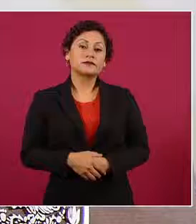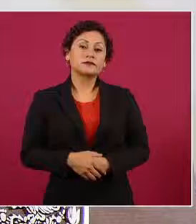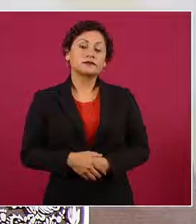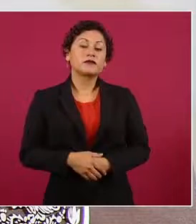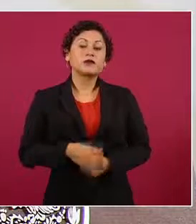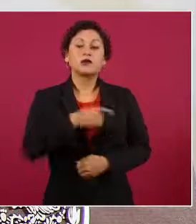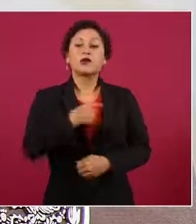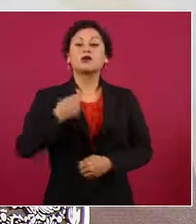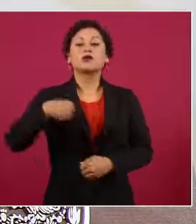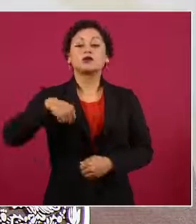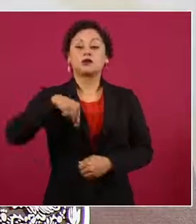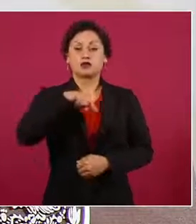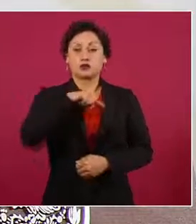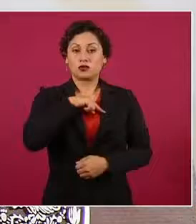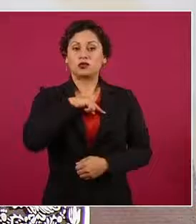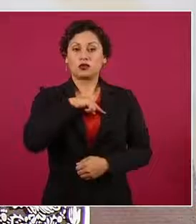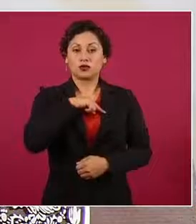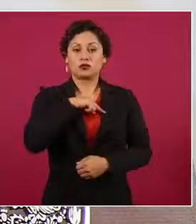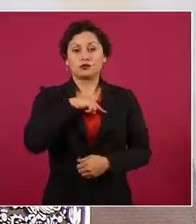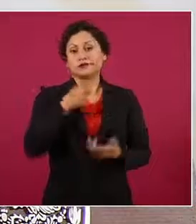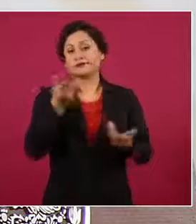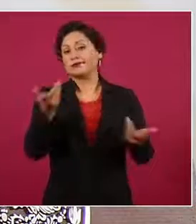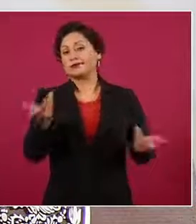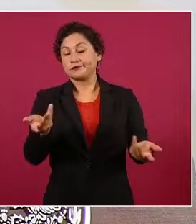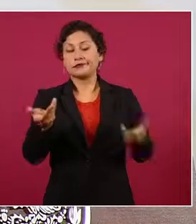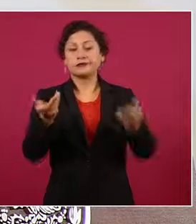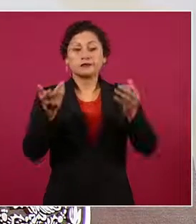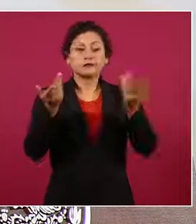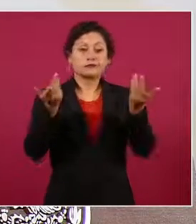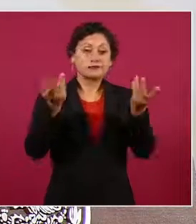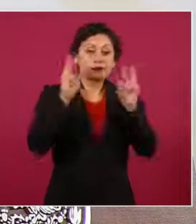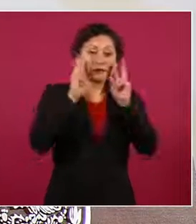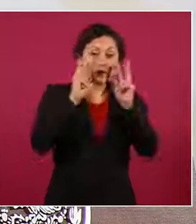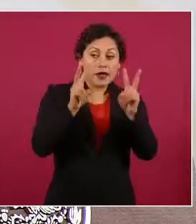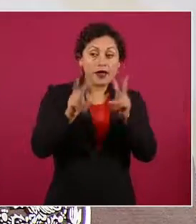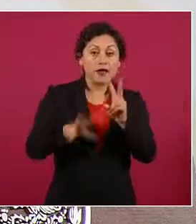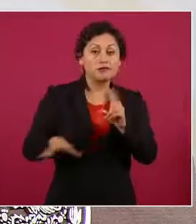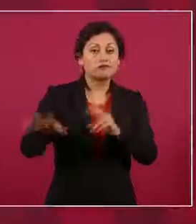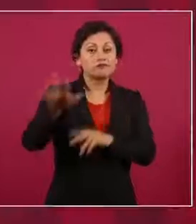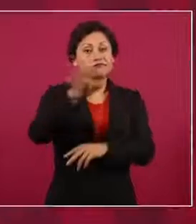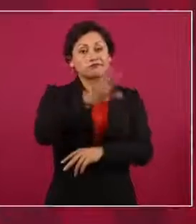presenciando pues una situación de